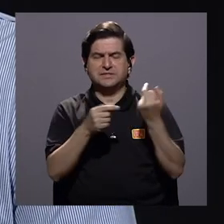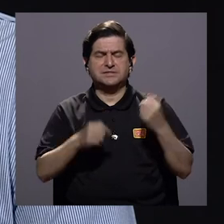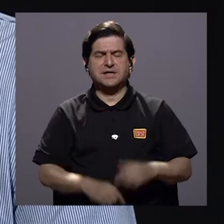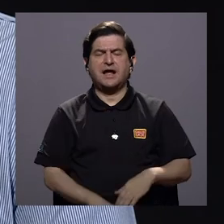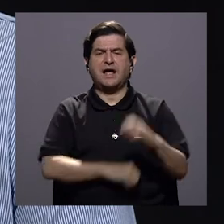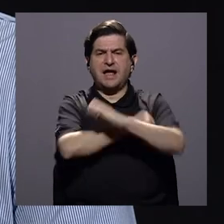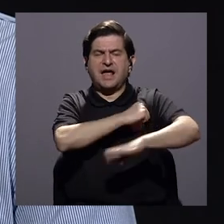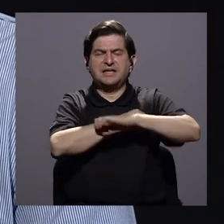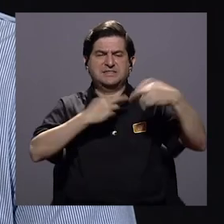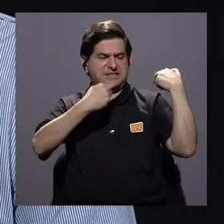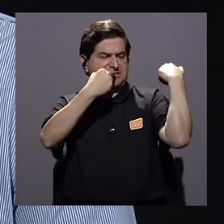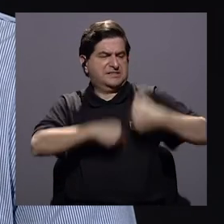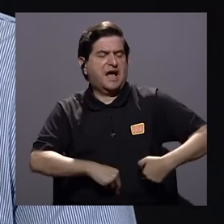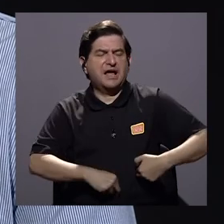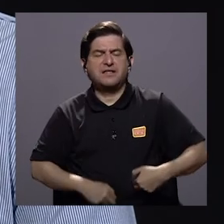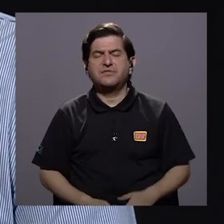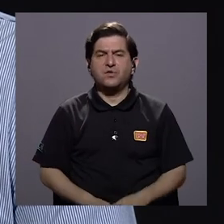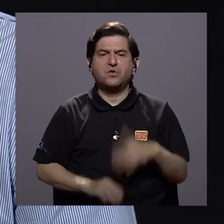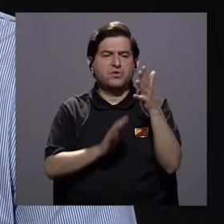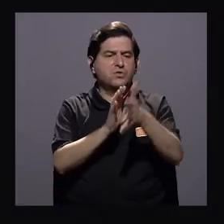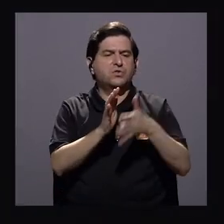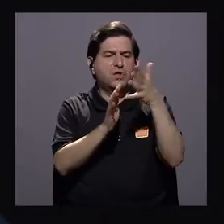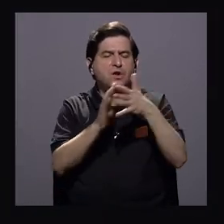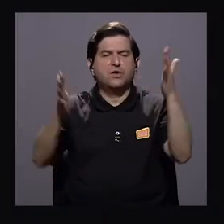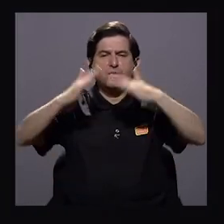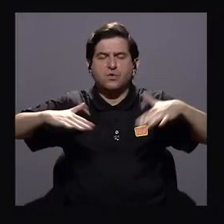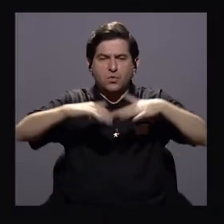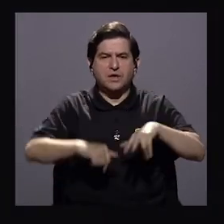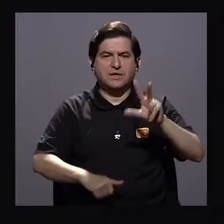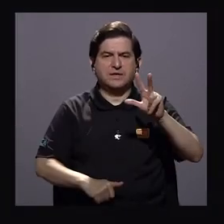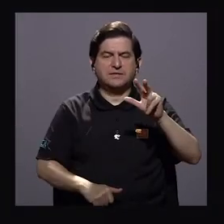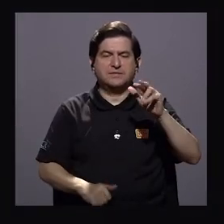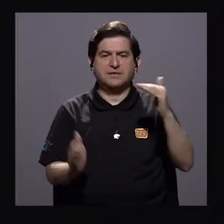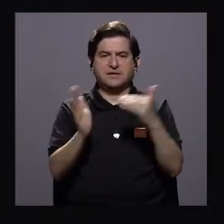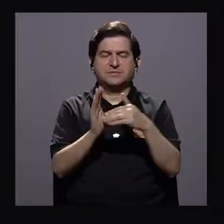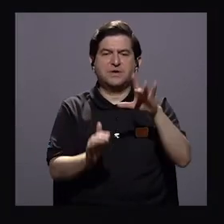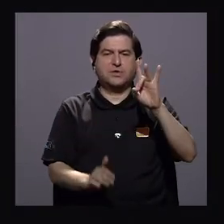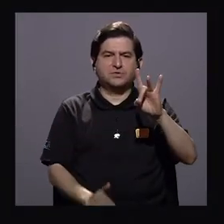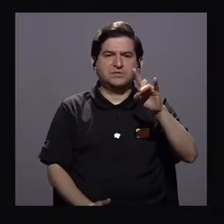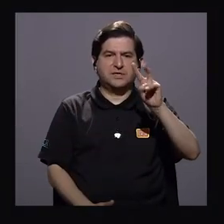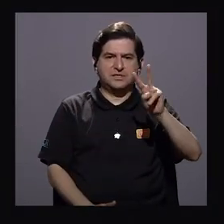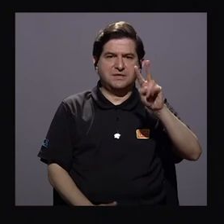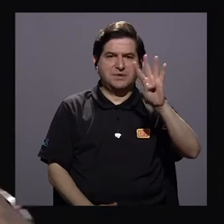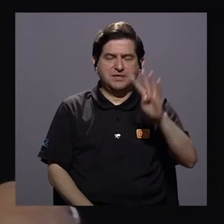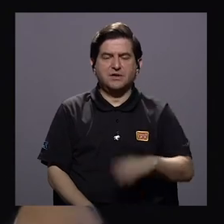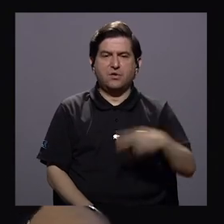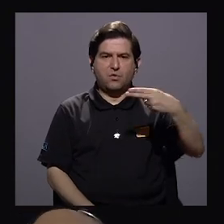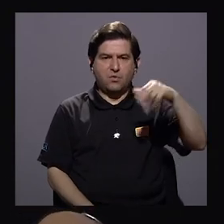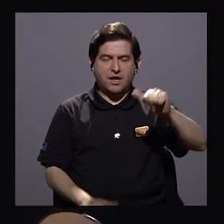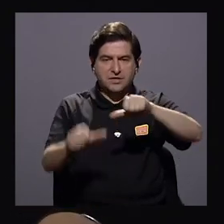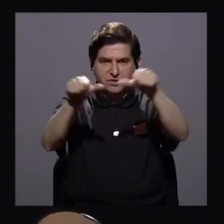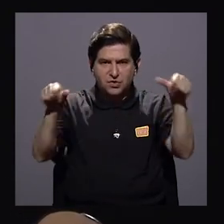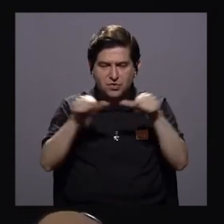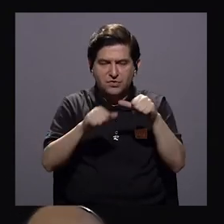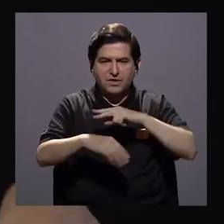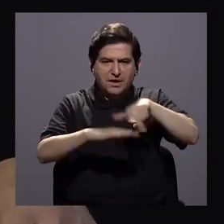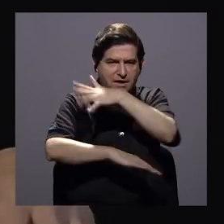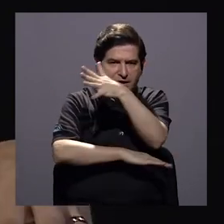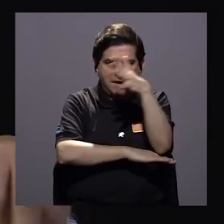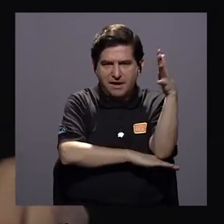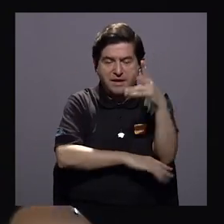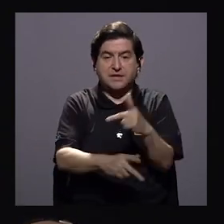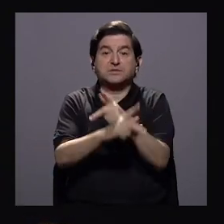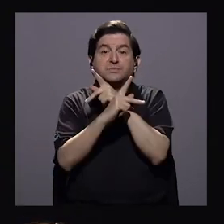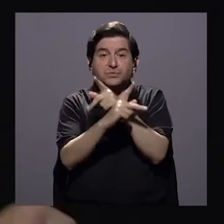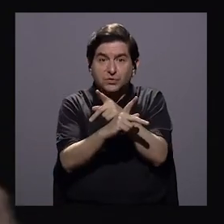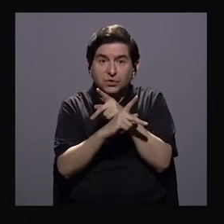irresponsable en materia de cuido de ese medio ambiente. 3,824 hectáreas dentro de las áreas silvestres que están